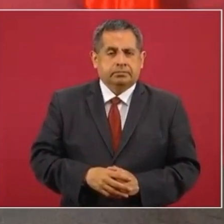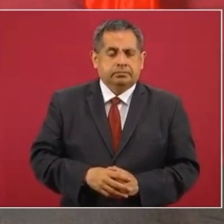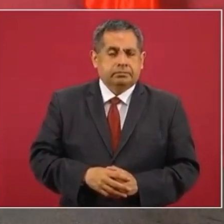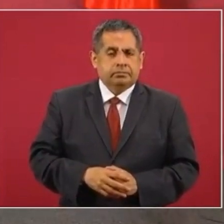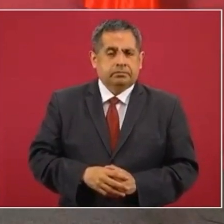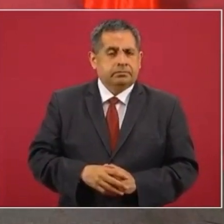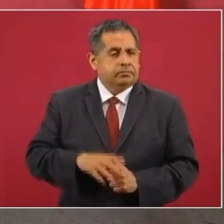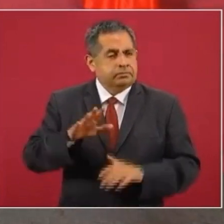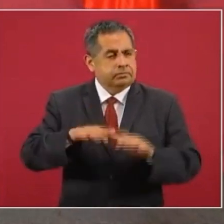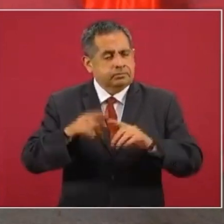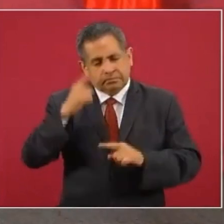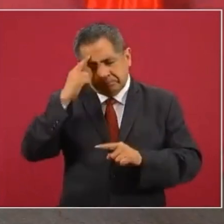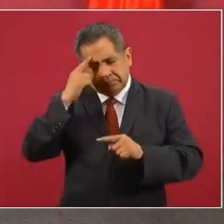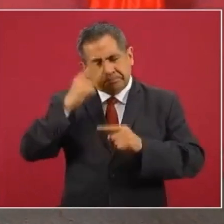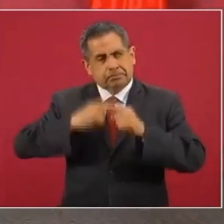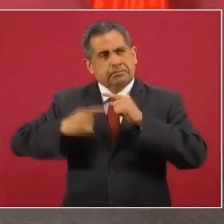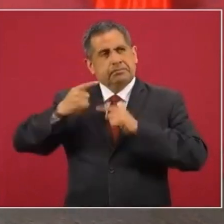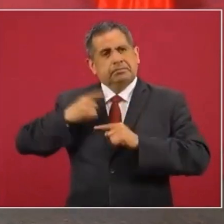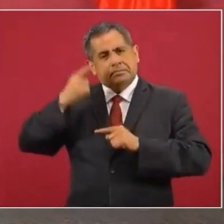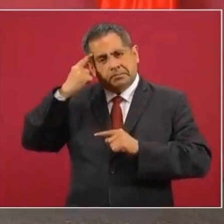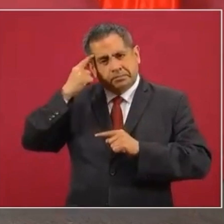regresar al pasado.